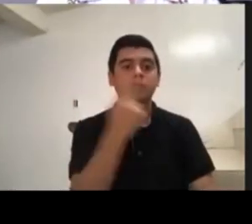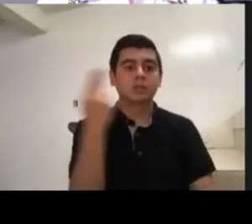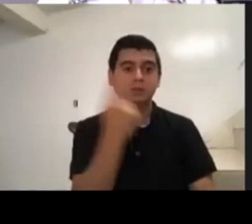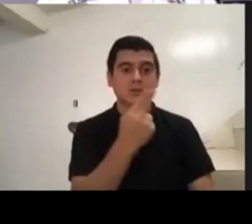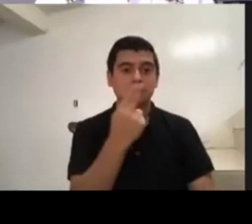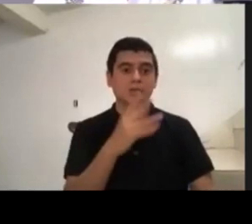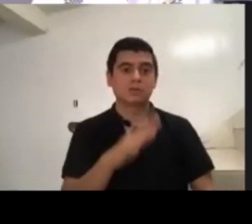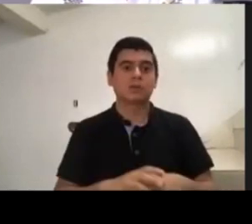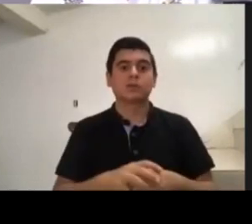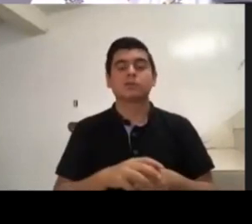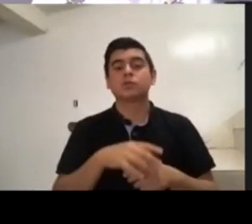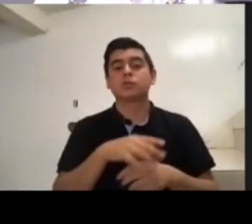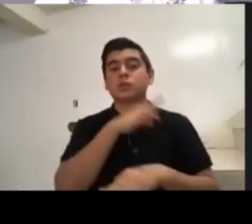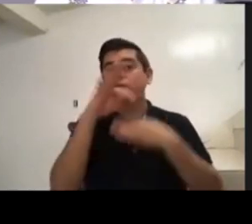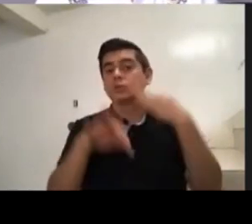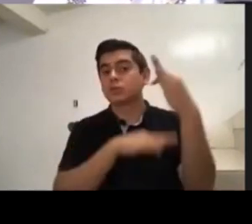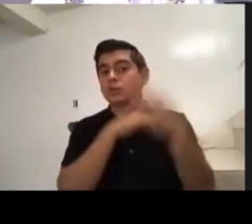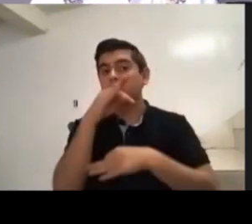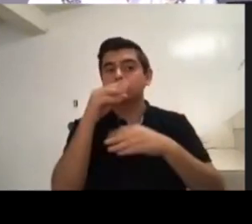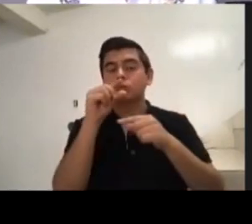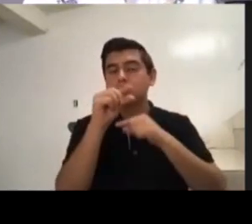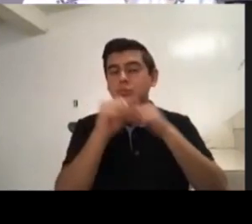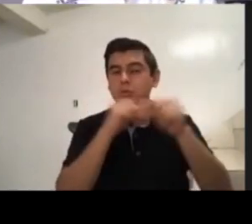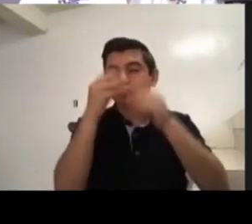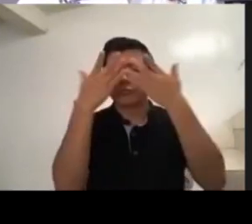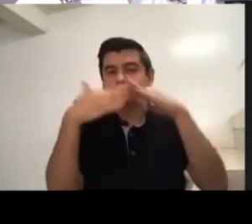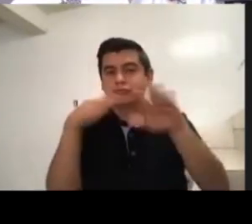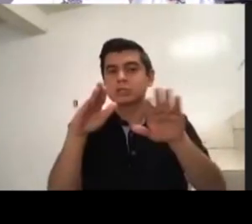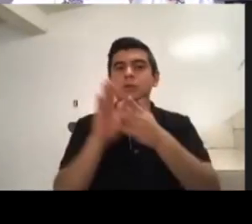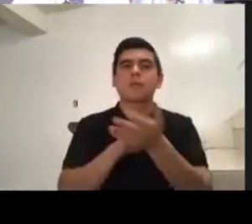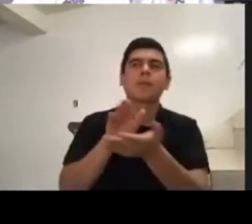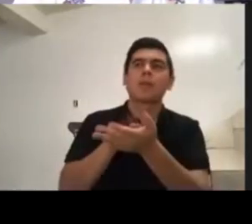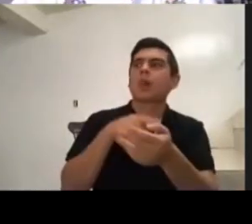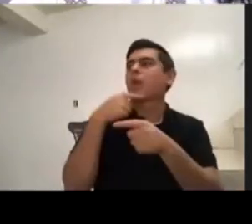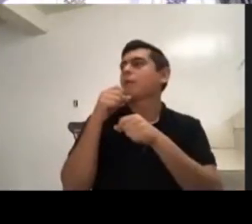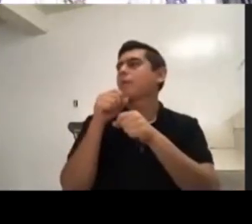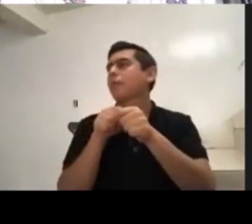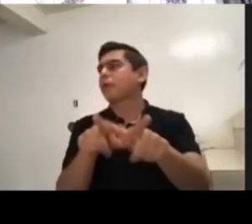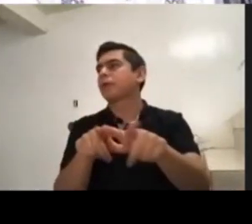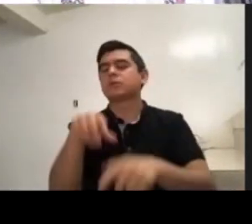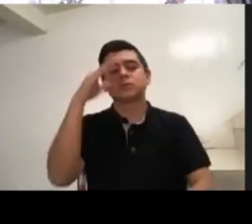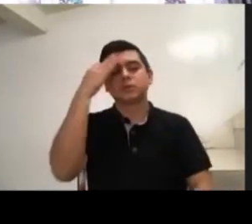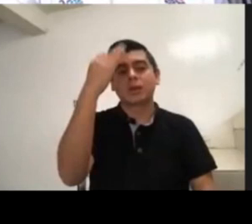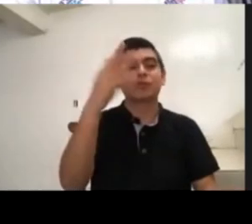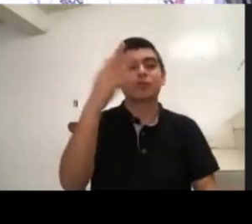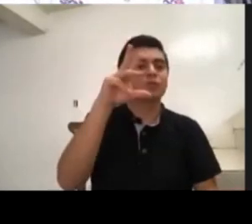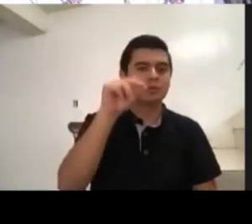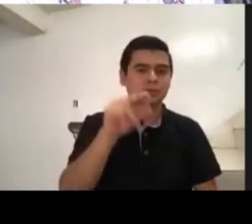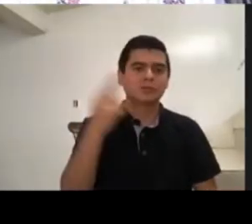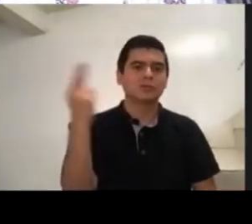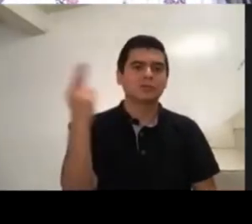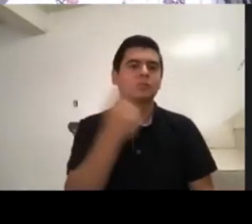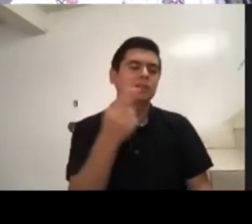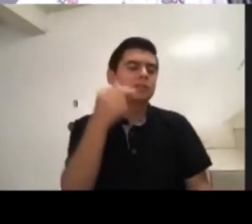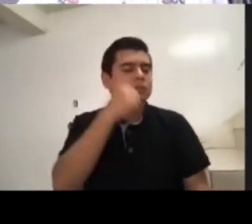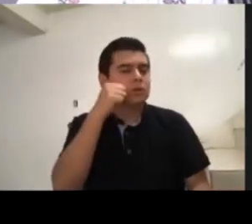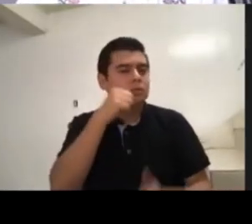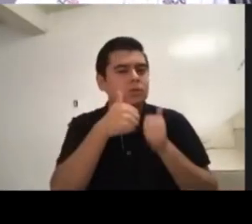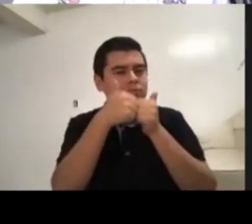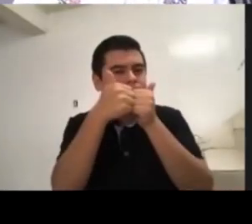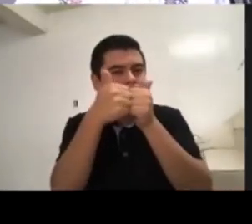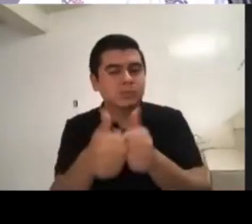de antiburocracia, de empatía, de acompañamiento a todos y de atención